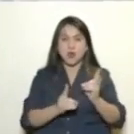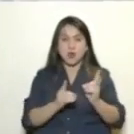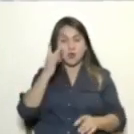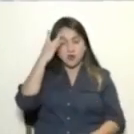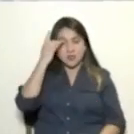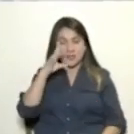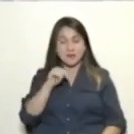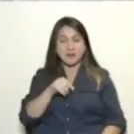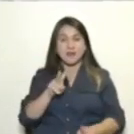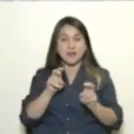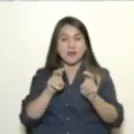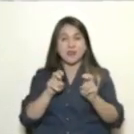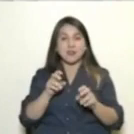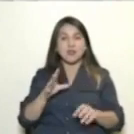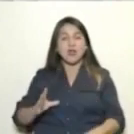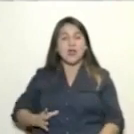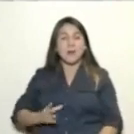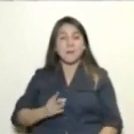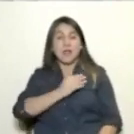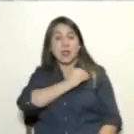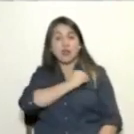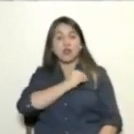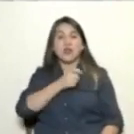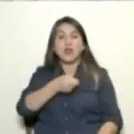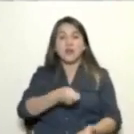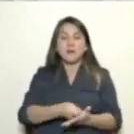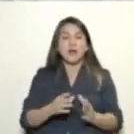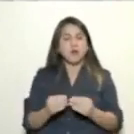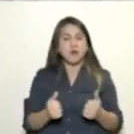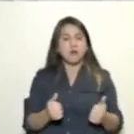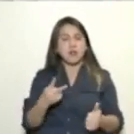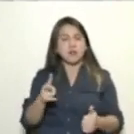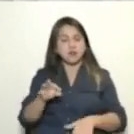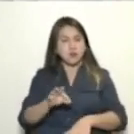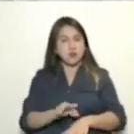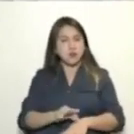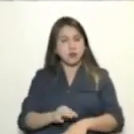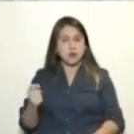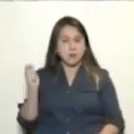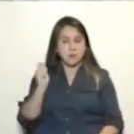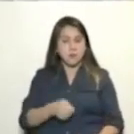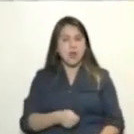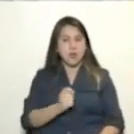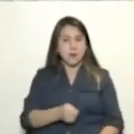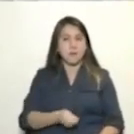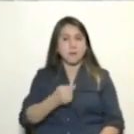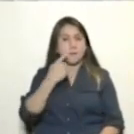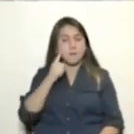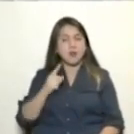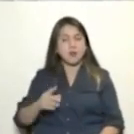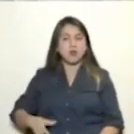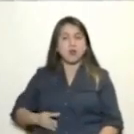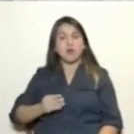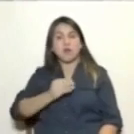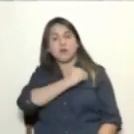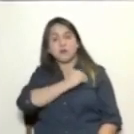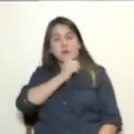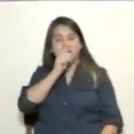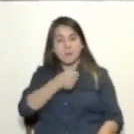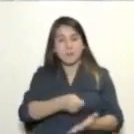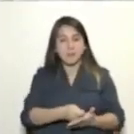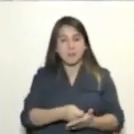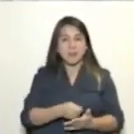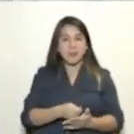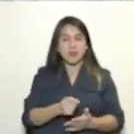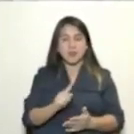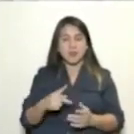esto que los emperadores le pagaban muy bien a sus médicos, pero tan pronto el emperador se enfermaba, dejaban de